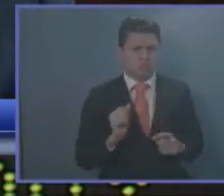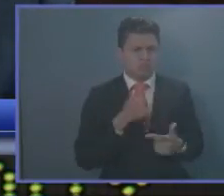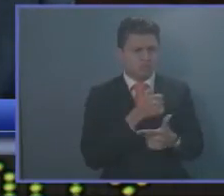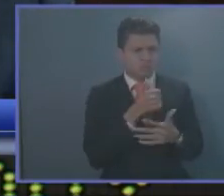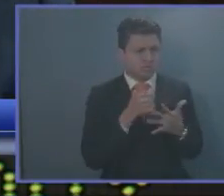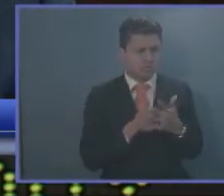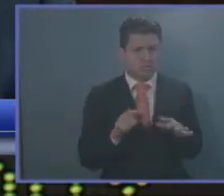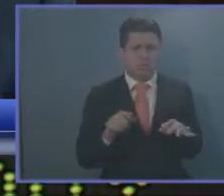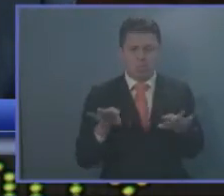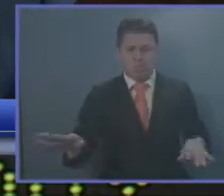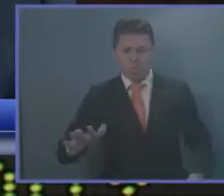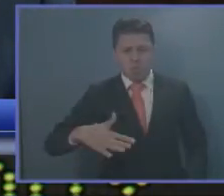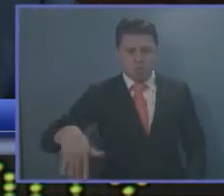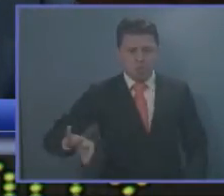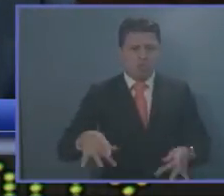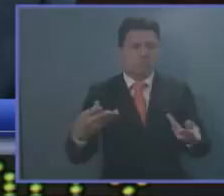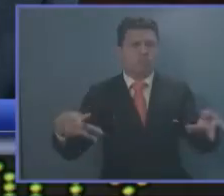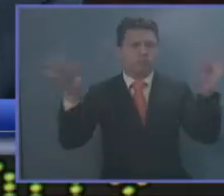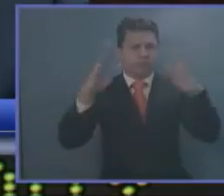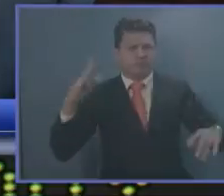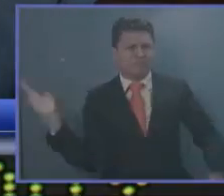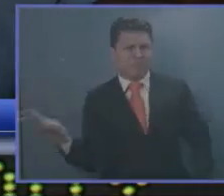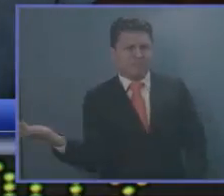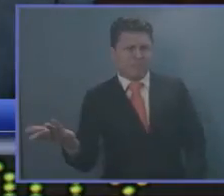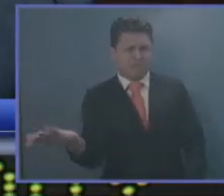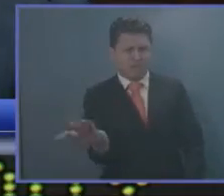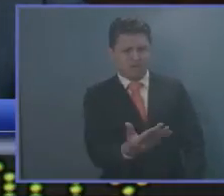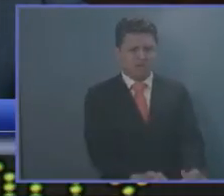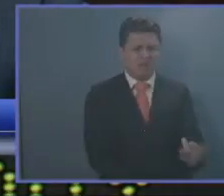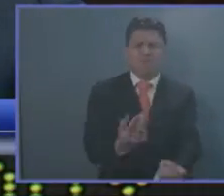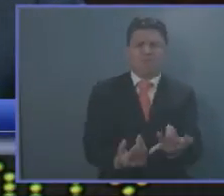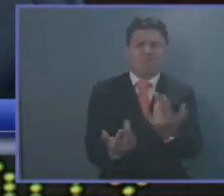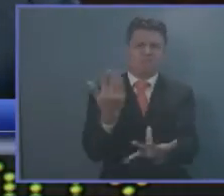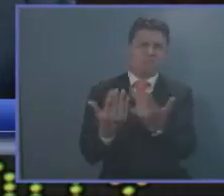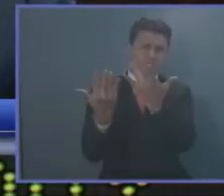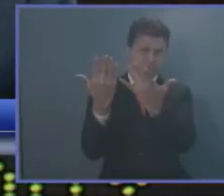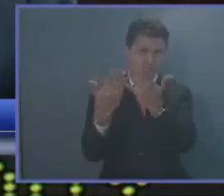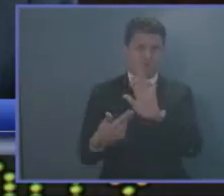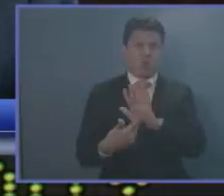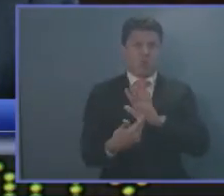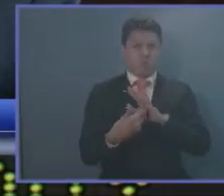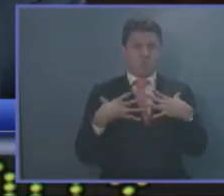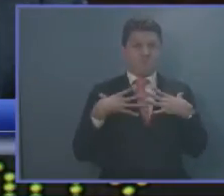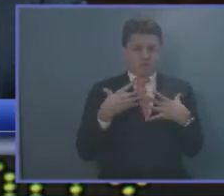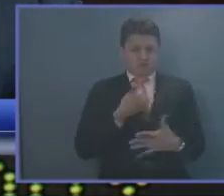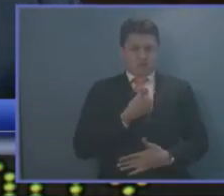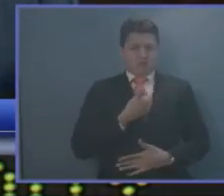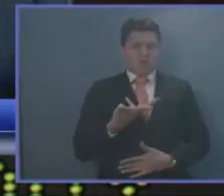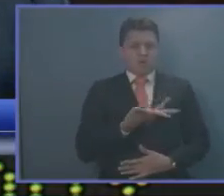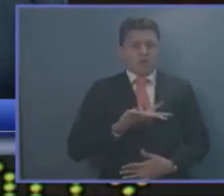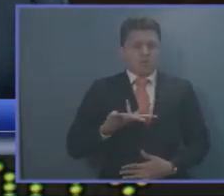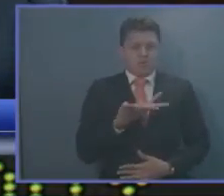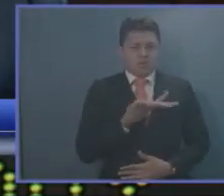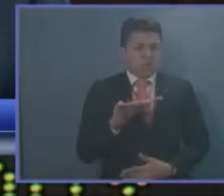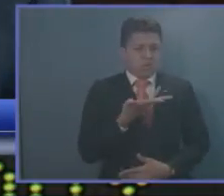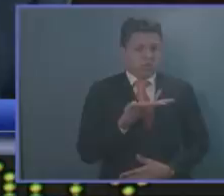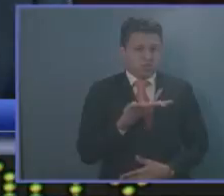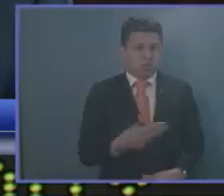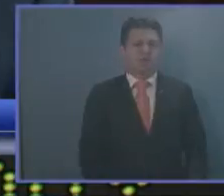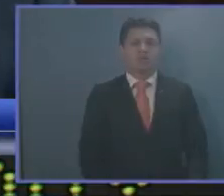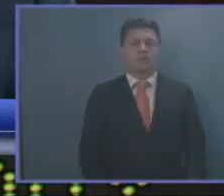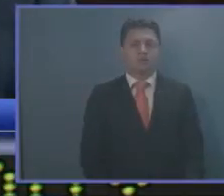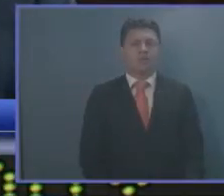talen bosques y se quemen áreas boscosas en detrimento a la vida. Es importante que